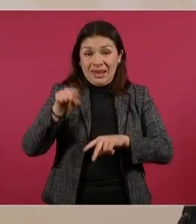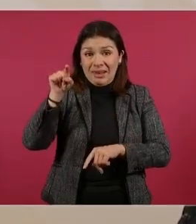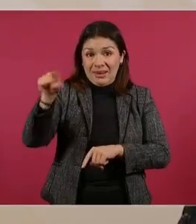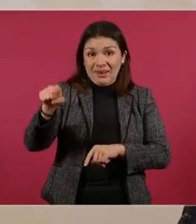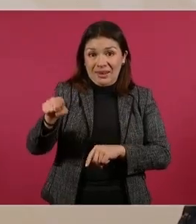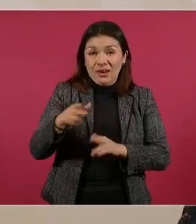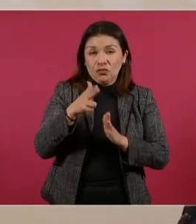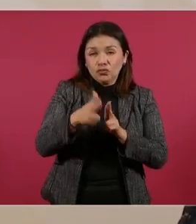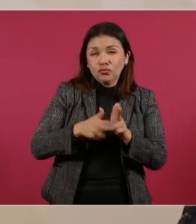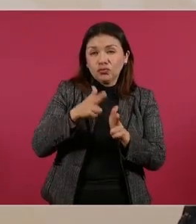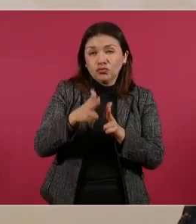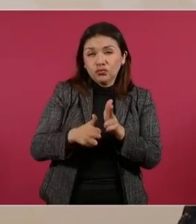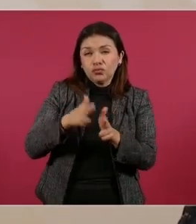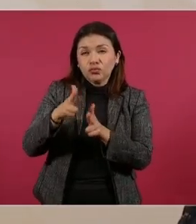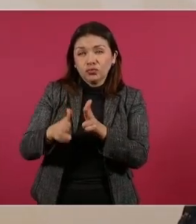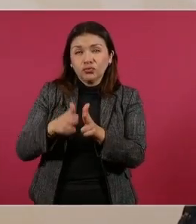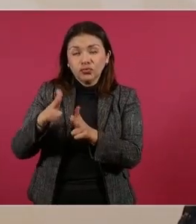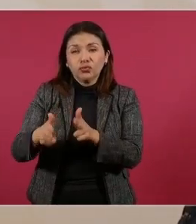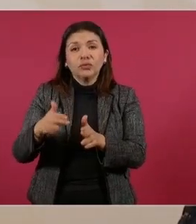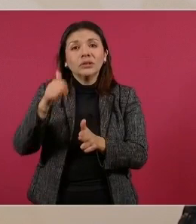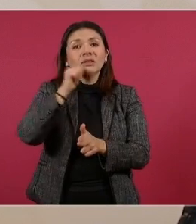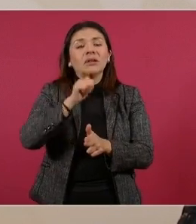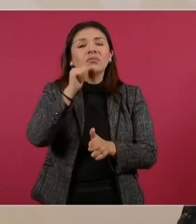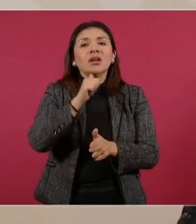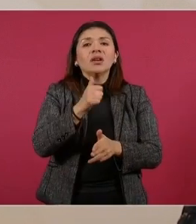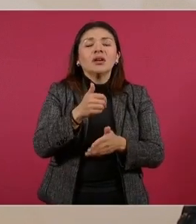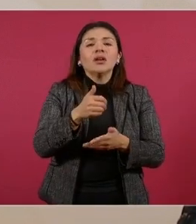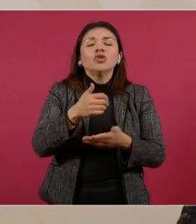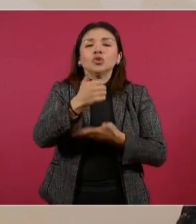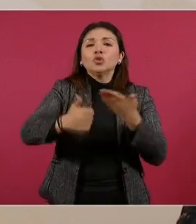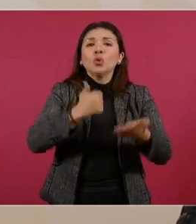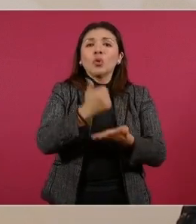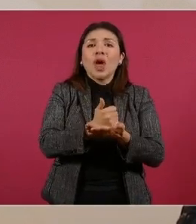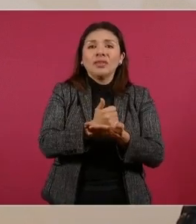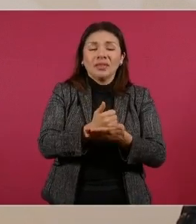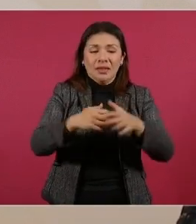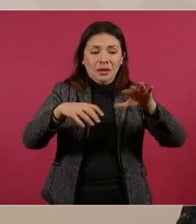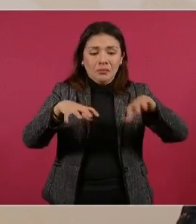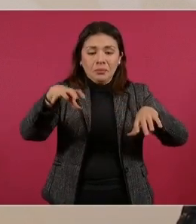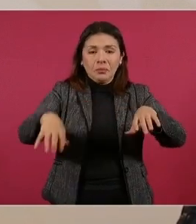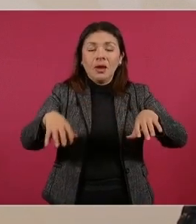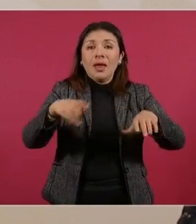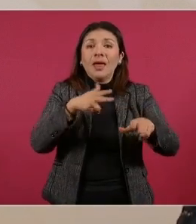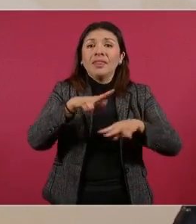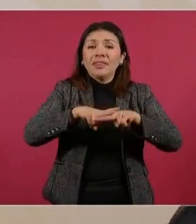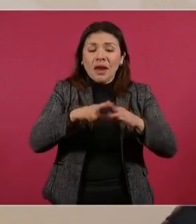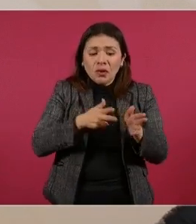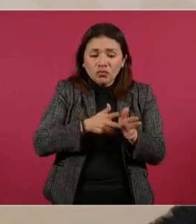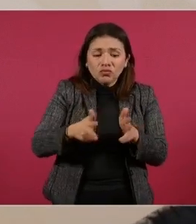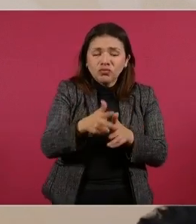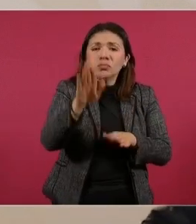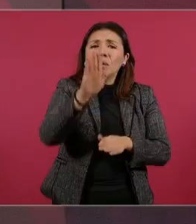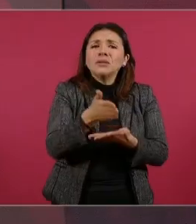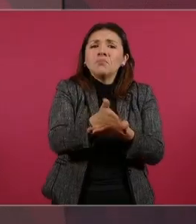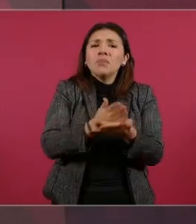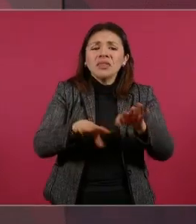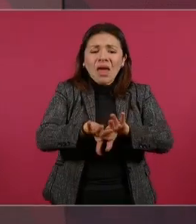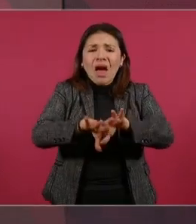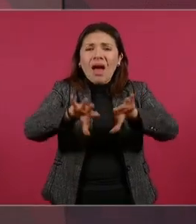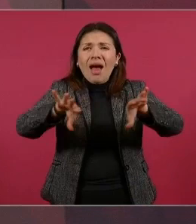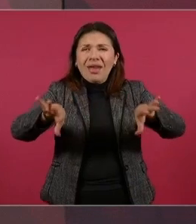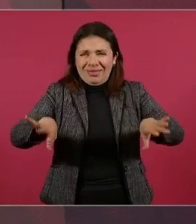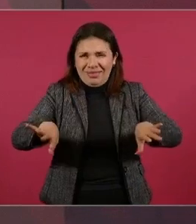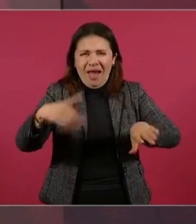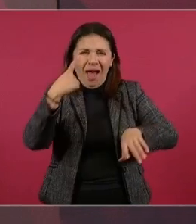eh ha partido en dos la ciudad de Nogales y